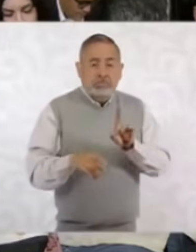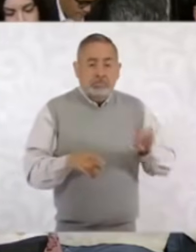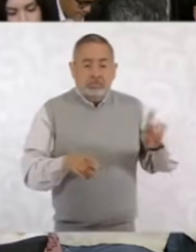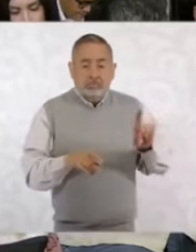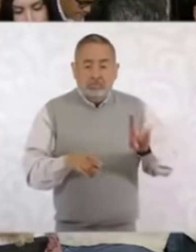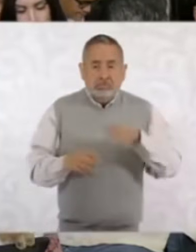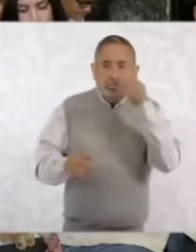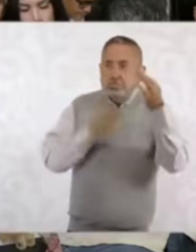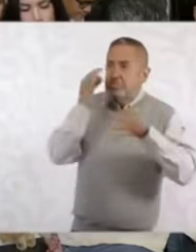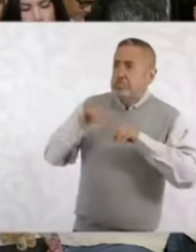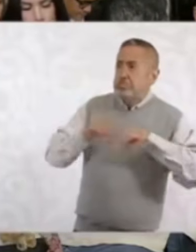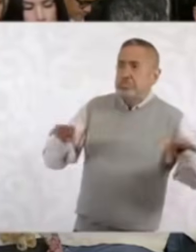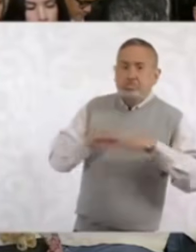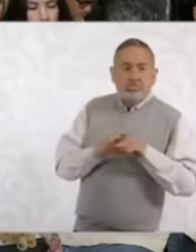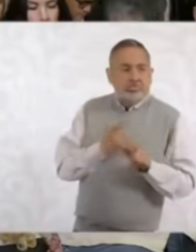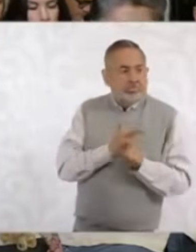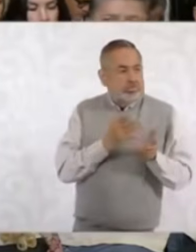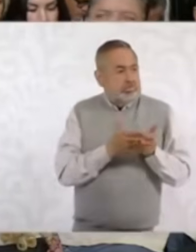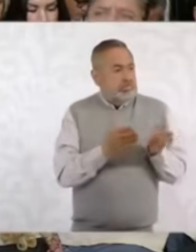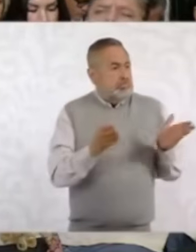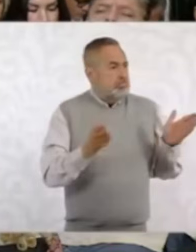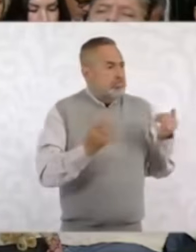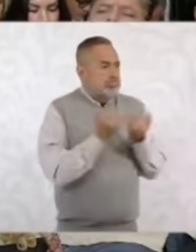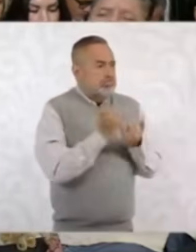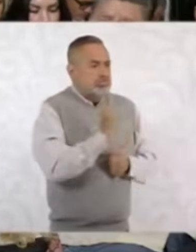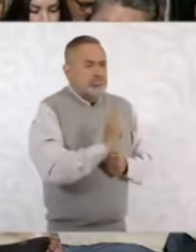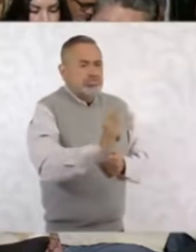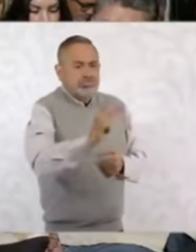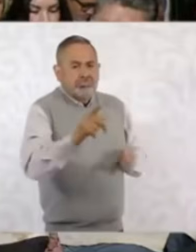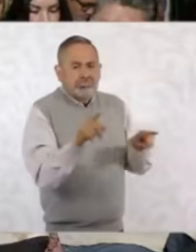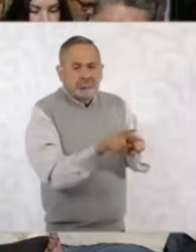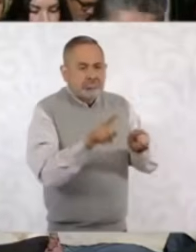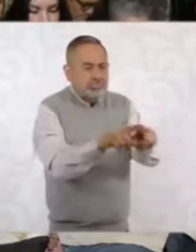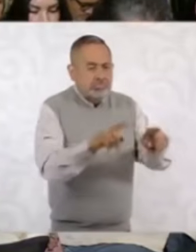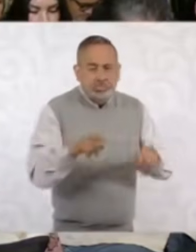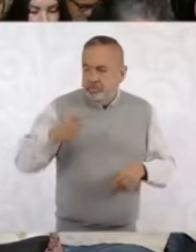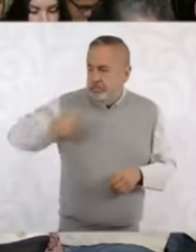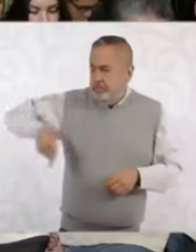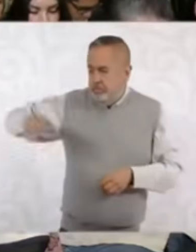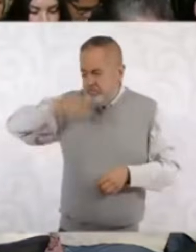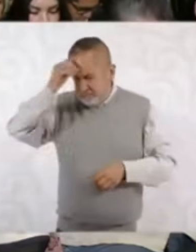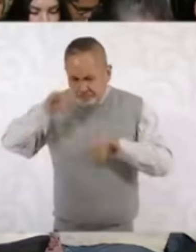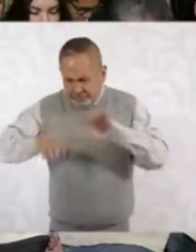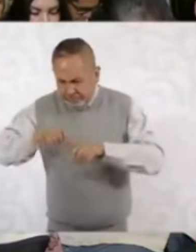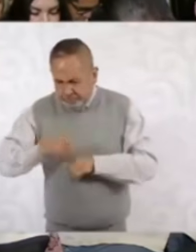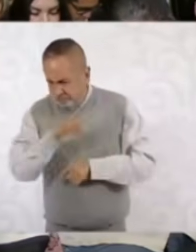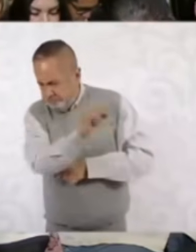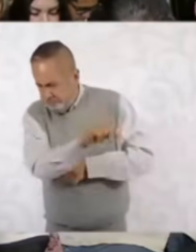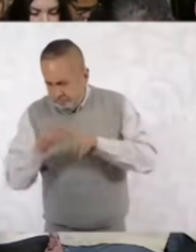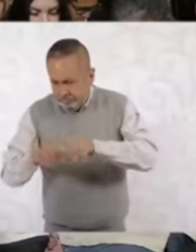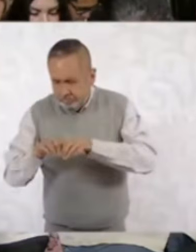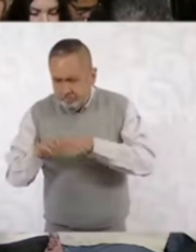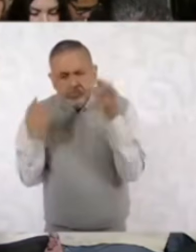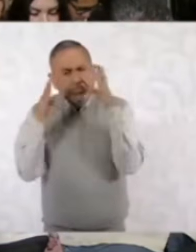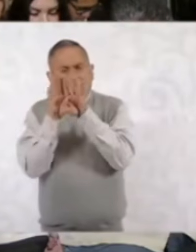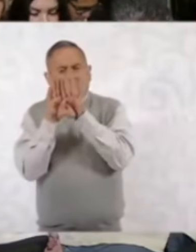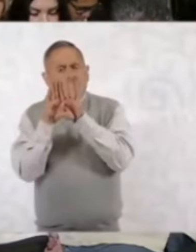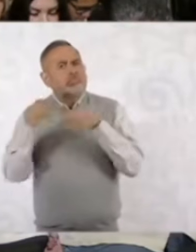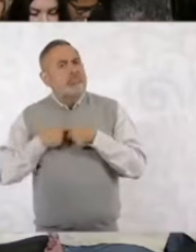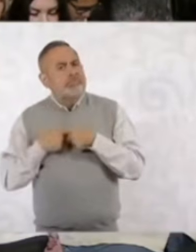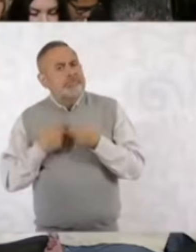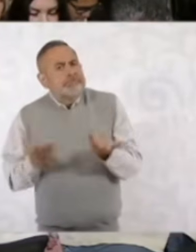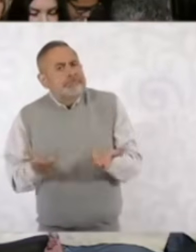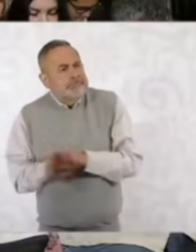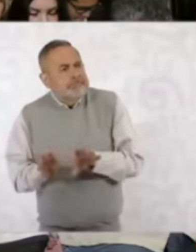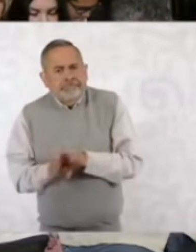que hay una disciplina cuasi militar para los que opinamos desde la izquierda. Se ha debatido este tema también